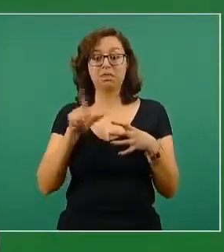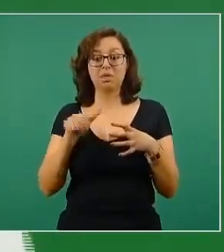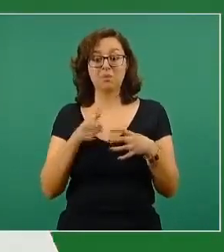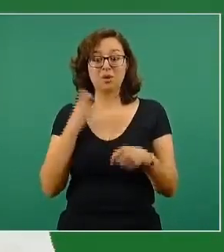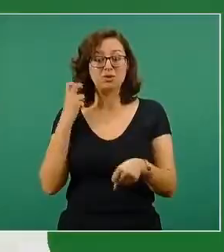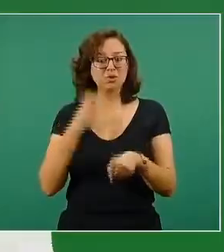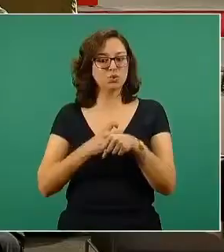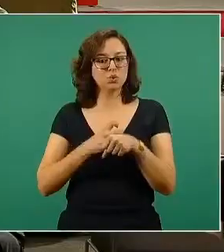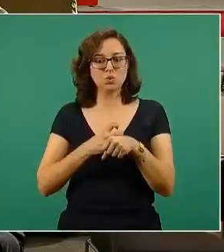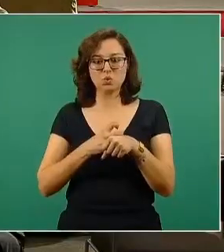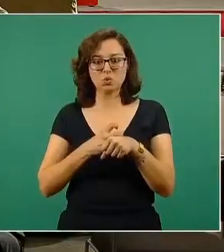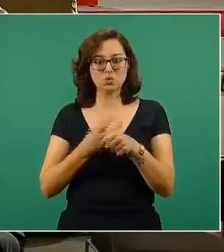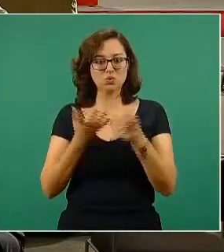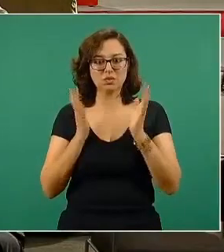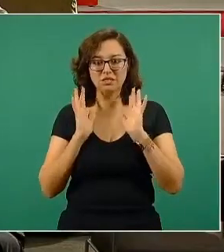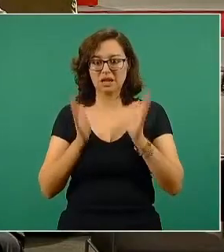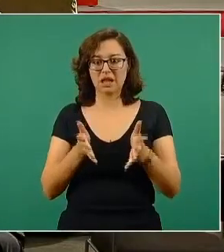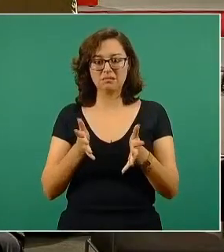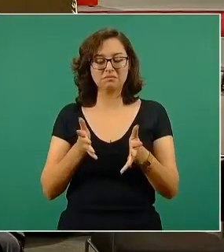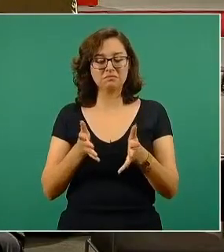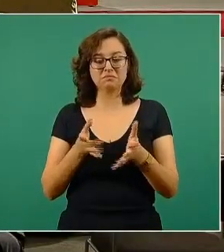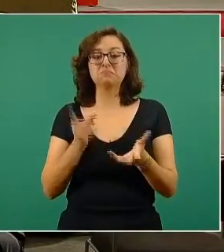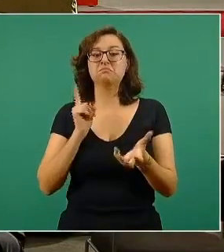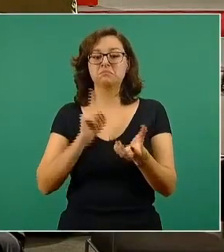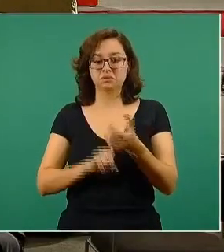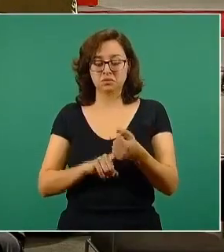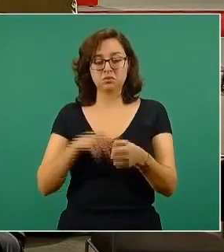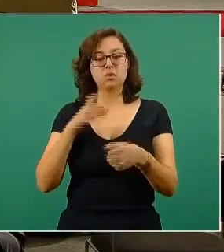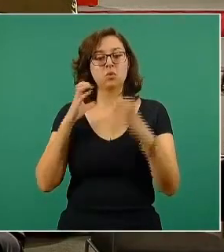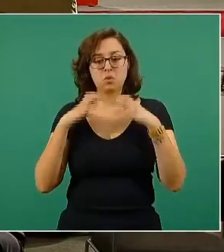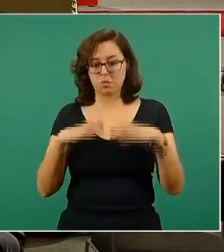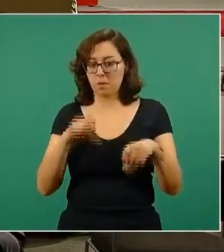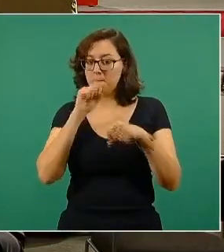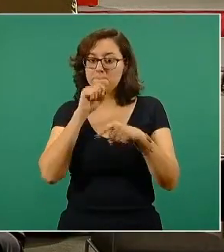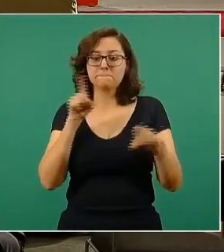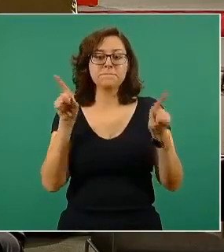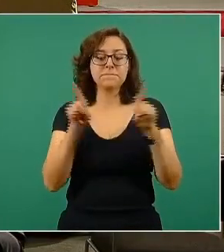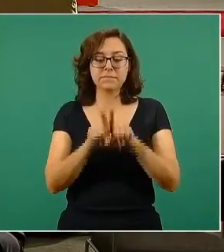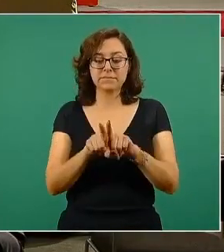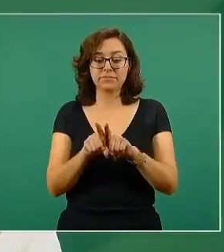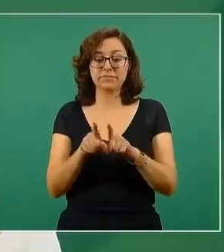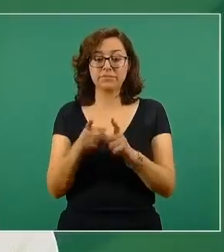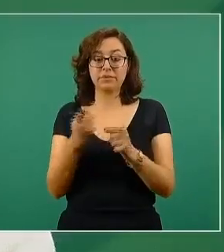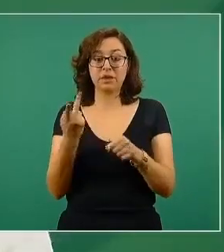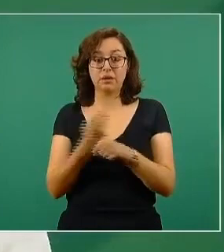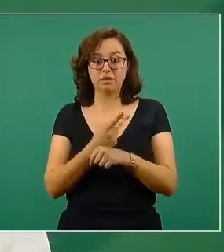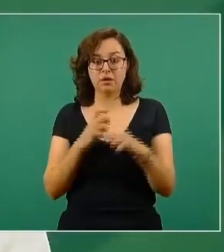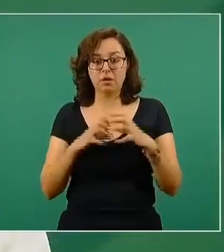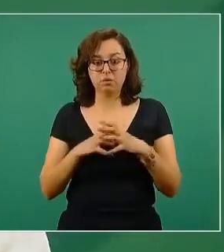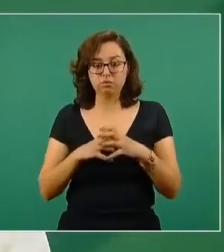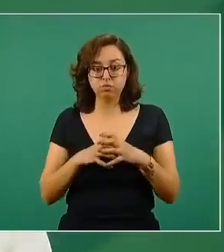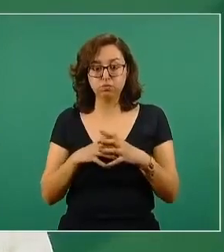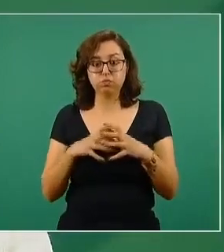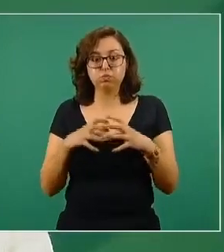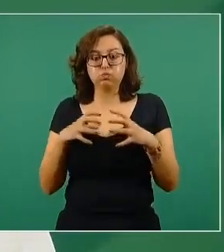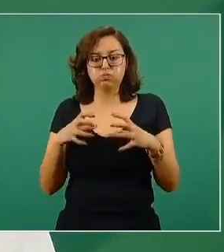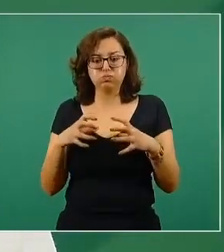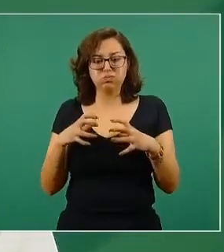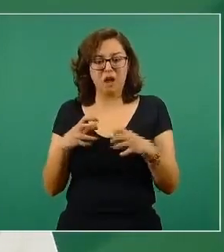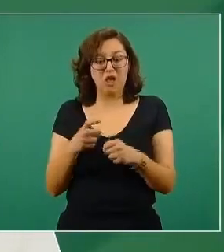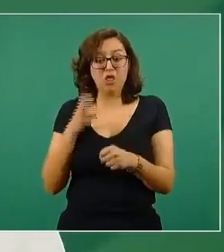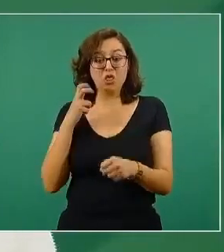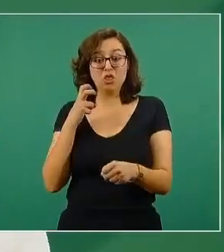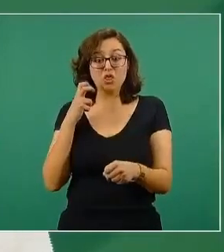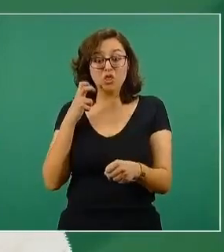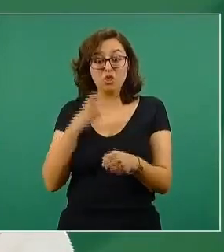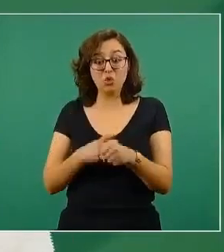cicatrización en cualquier parte del organismo, también internamente en los pulmones. En el tejido pulmonar, la cicatrización ocurre en